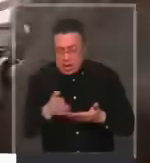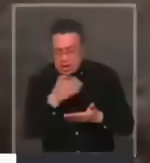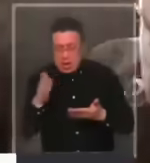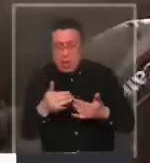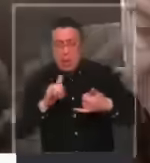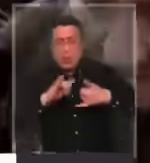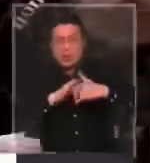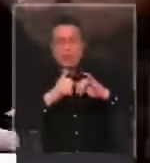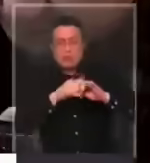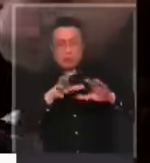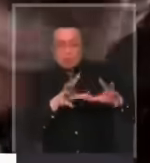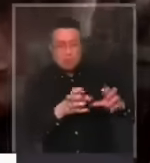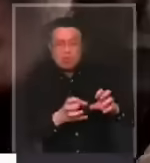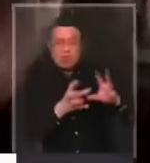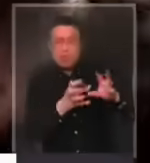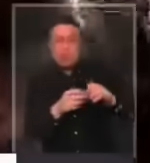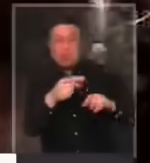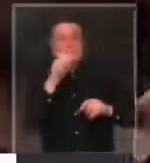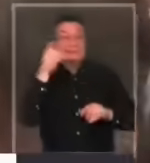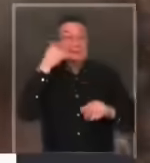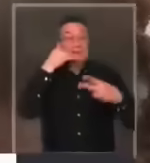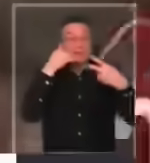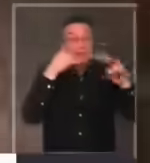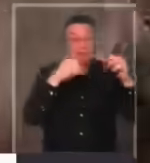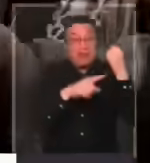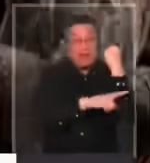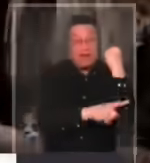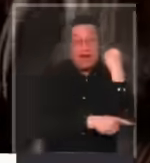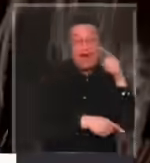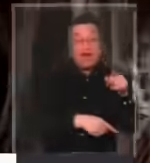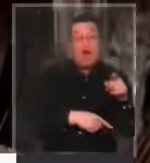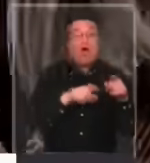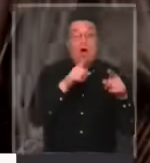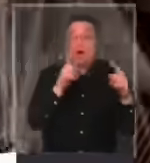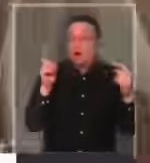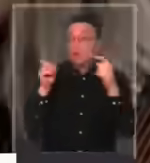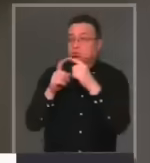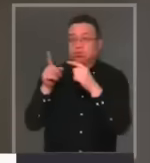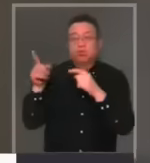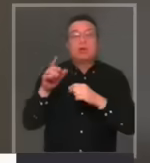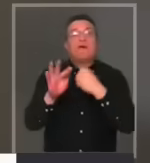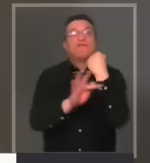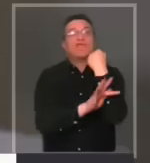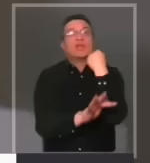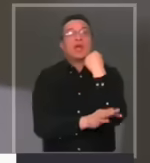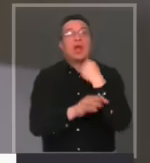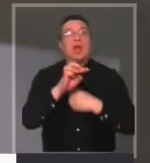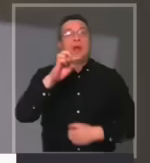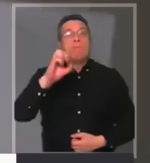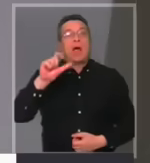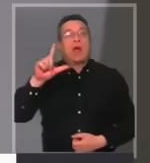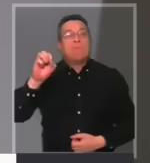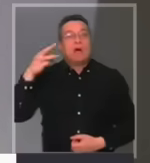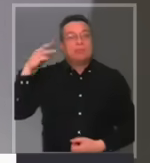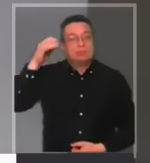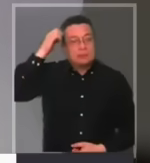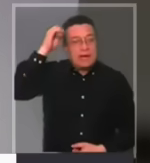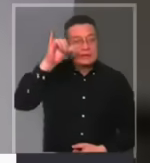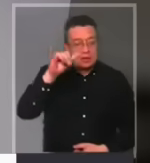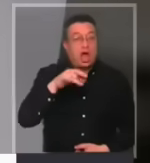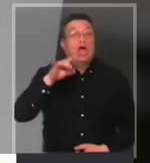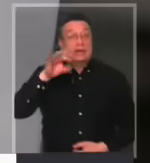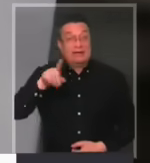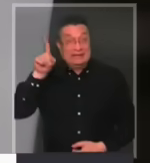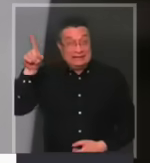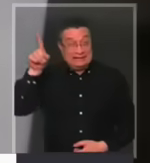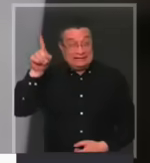WhatsApp de Luis Hermosilla con distintos actores conecta con el fiscal Palma. Fuentes conocedoras del caso aseguran que el fiscal